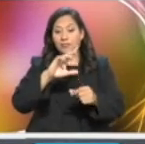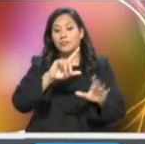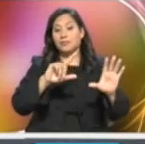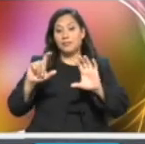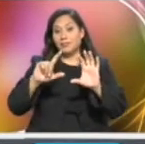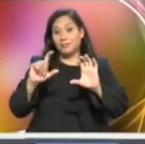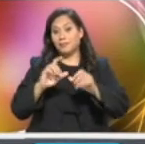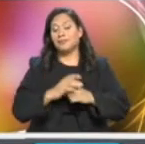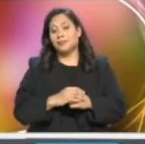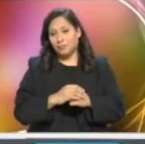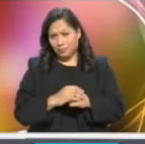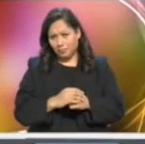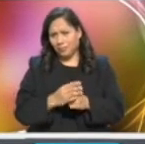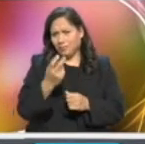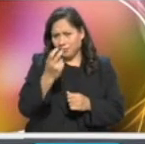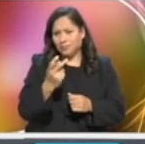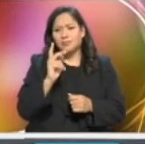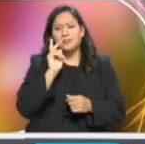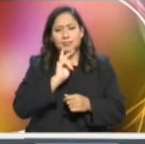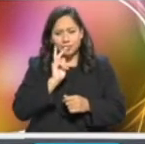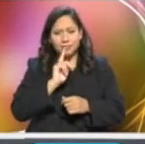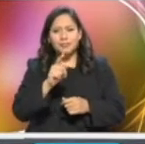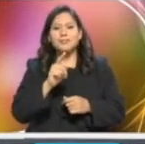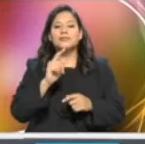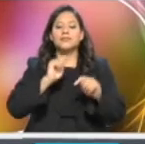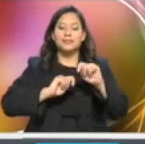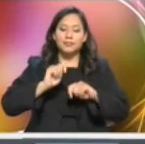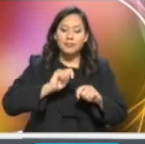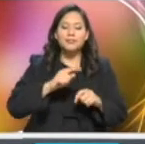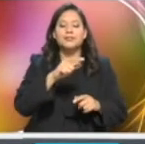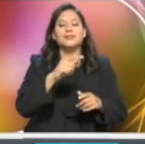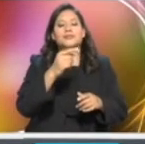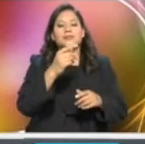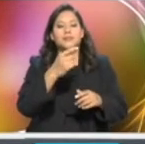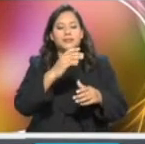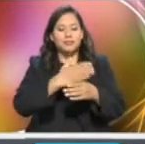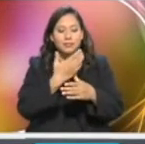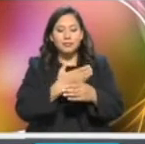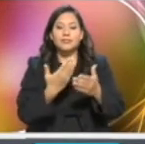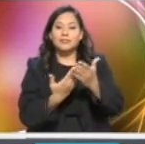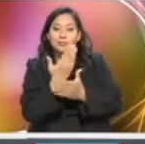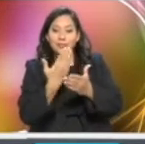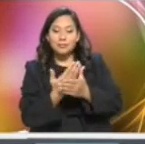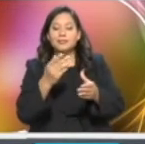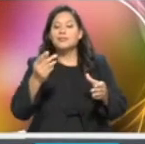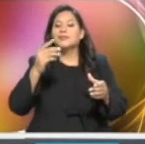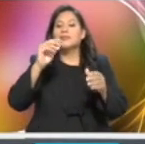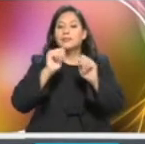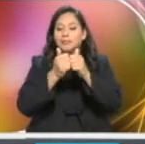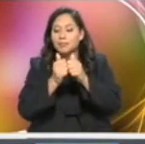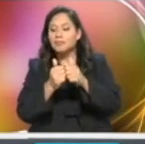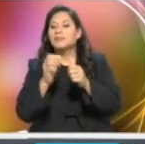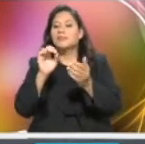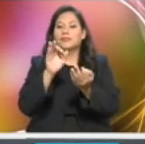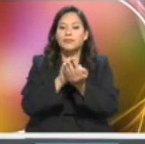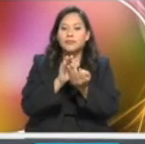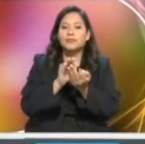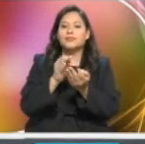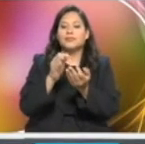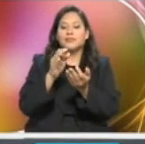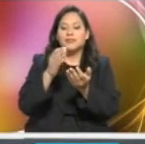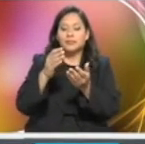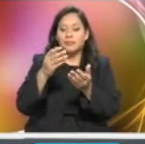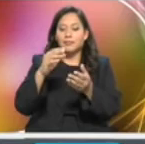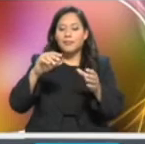700. Entonces, esas prácticas de bajar a la tiendita, de tomarte el café en la mañana, de pasar por una torta de tamal,